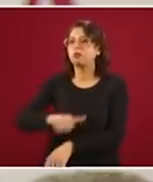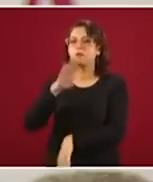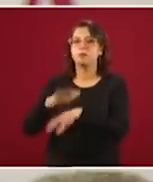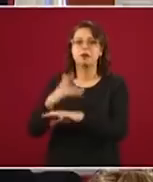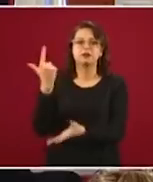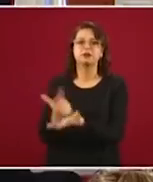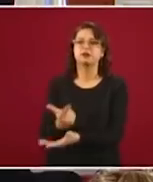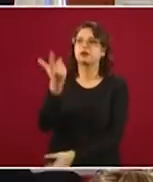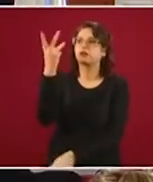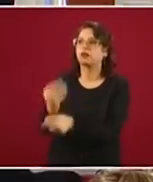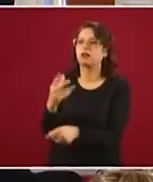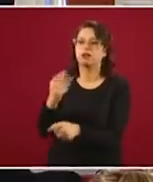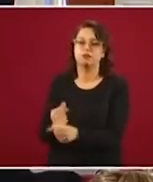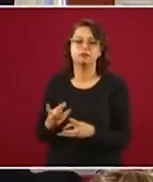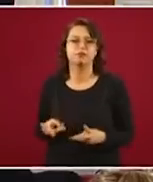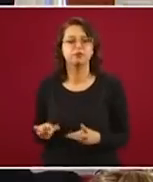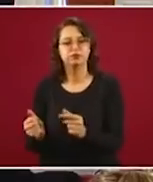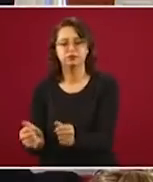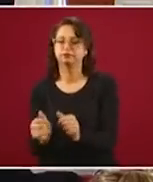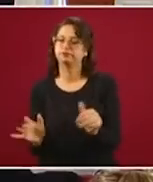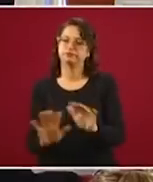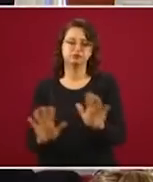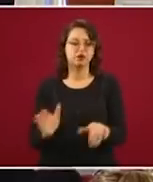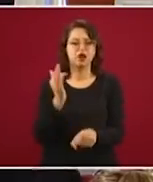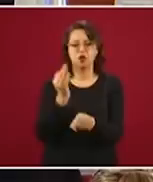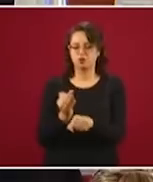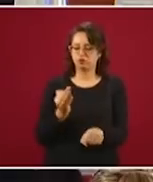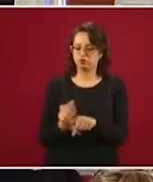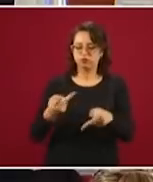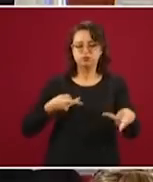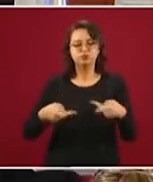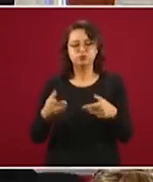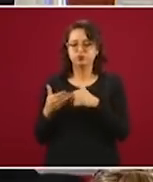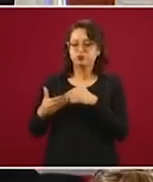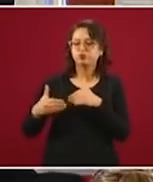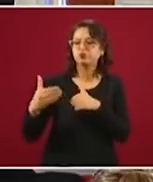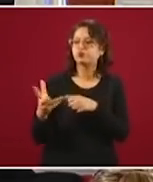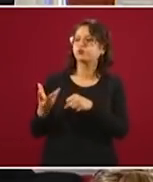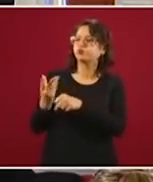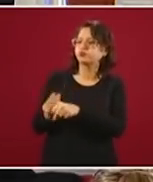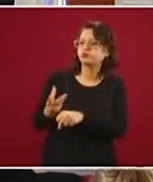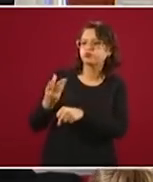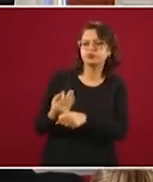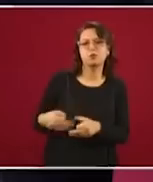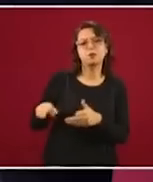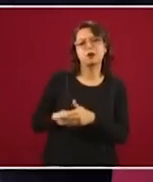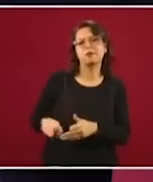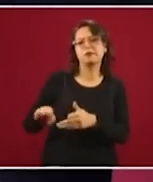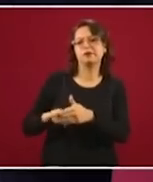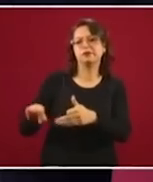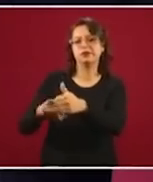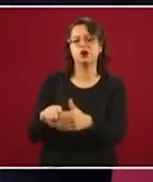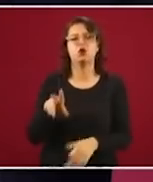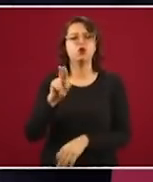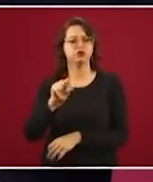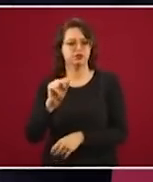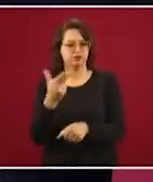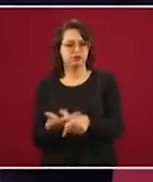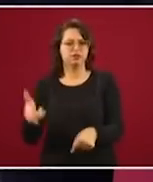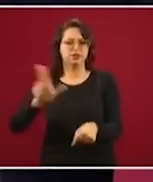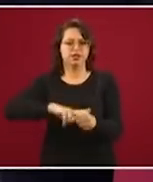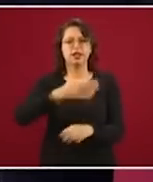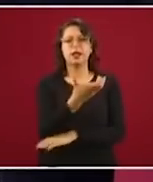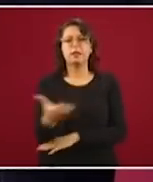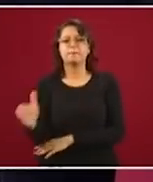por eso el plan está trazado para mantener la conservación de estos hospitales, 80 hospitales rurales, pero además en